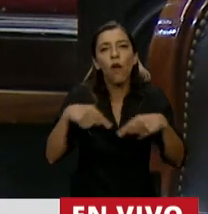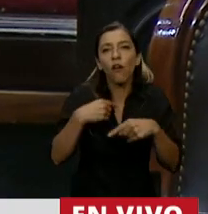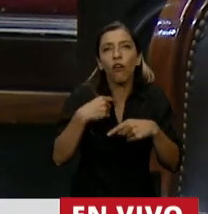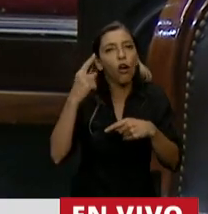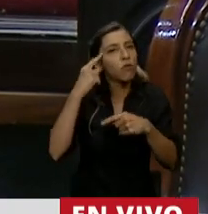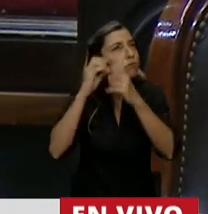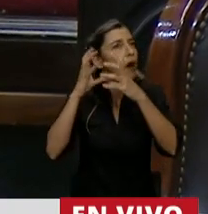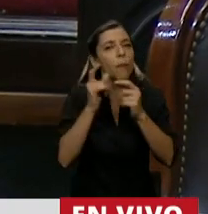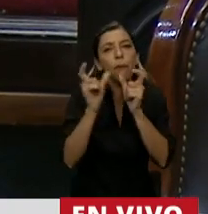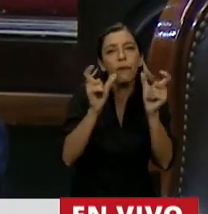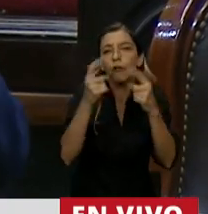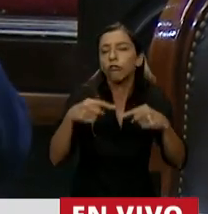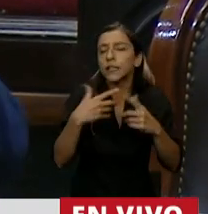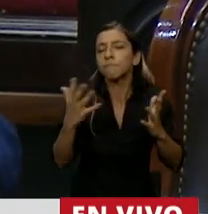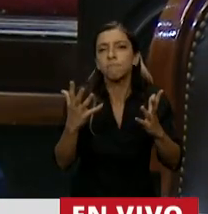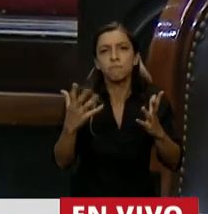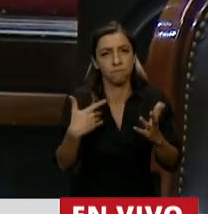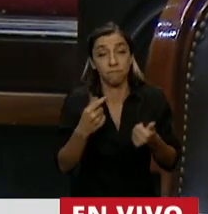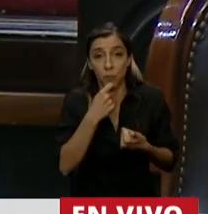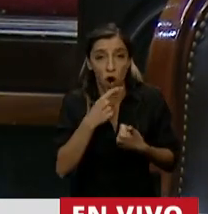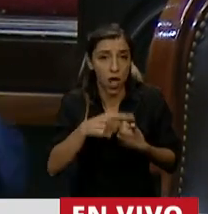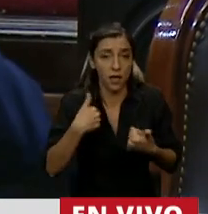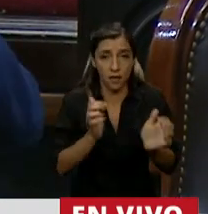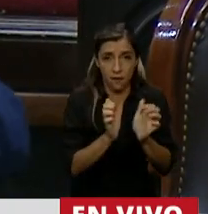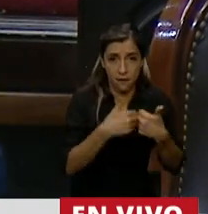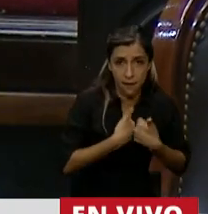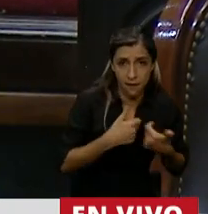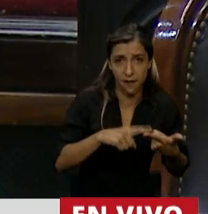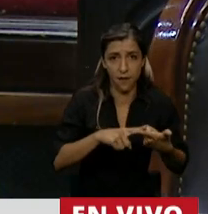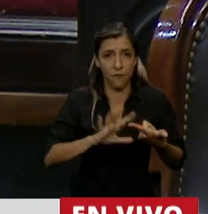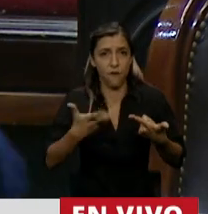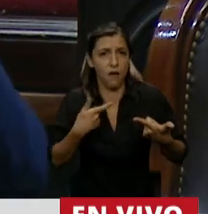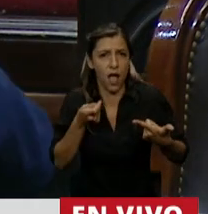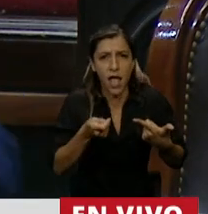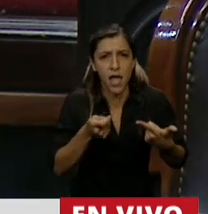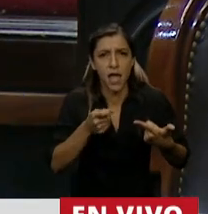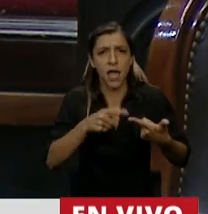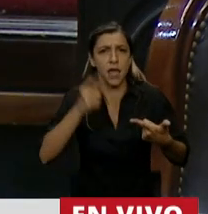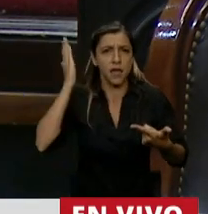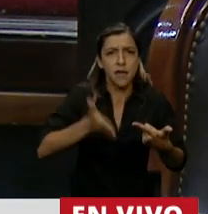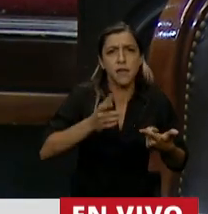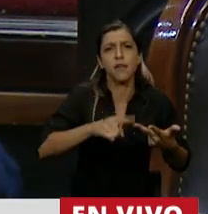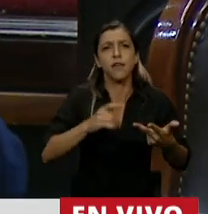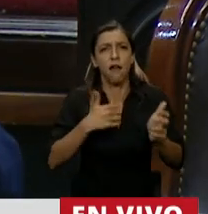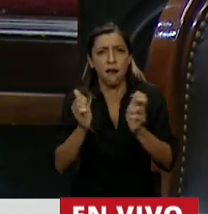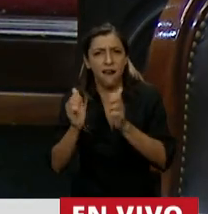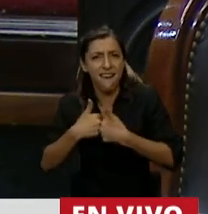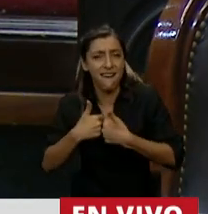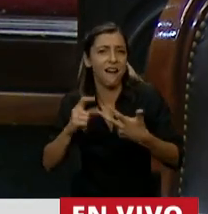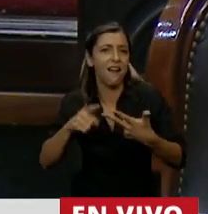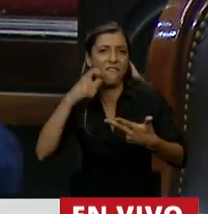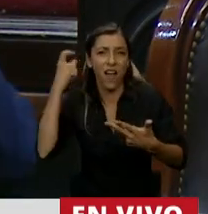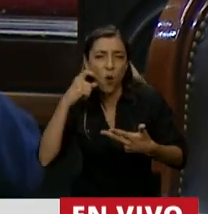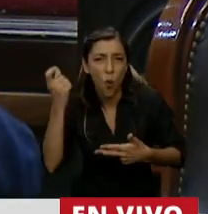son familiares. Clandestinidad, criminalización, ocultamiento,